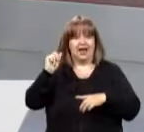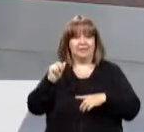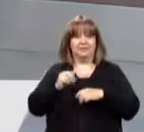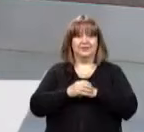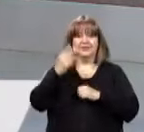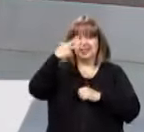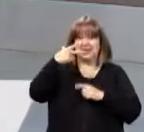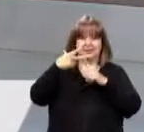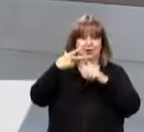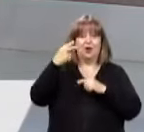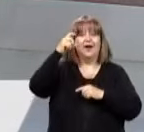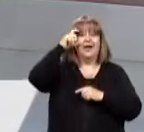bienvenido Gracias Elena